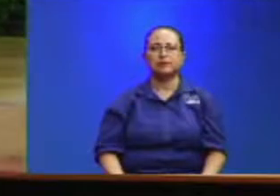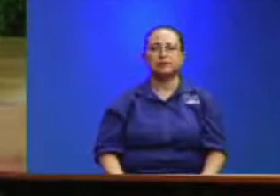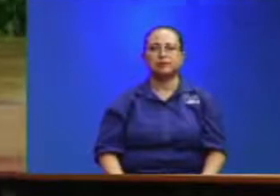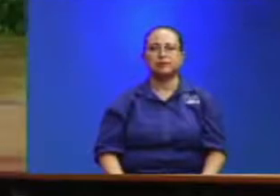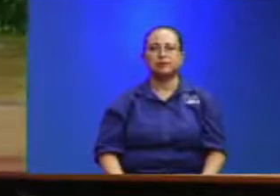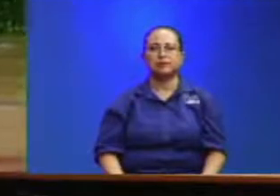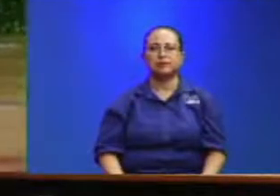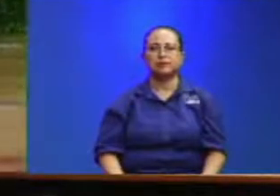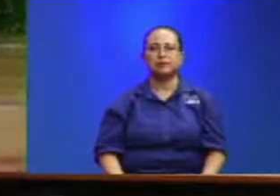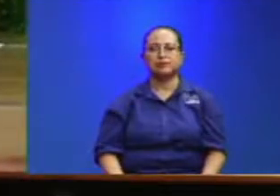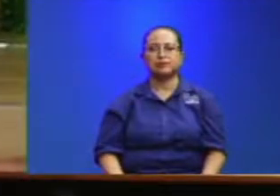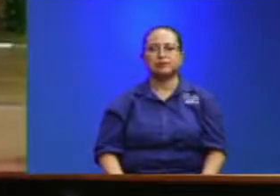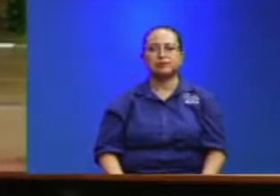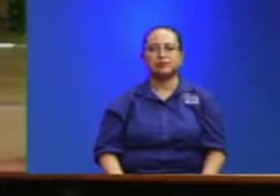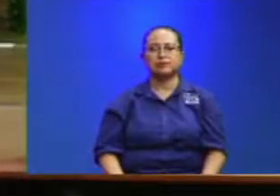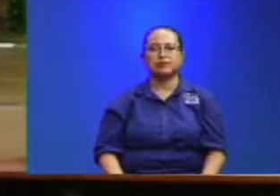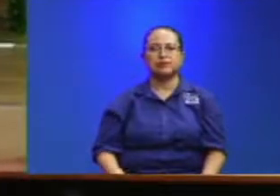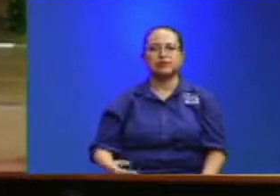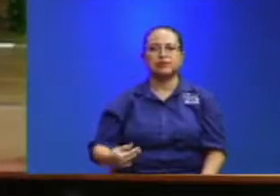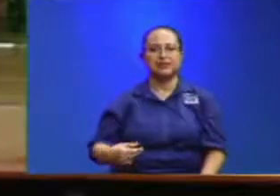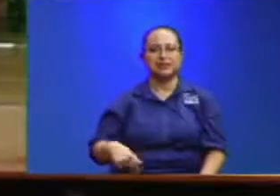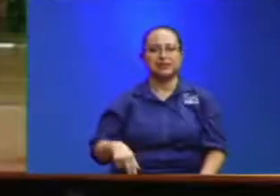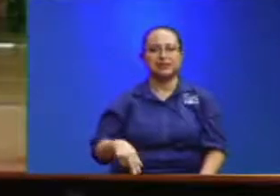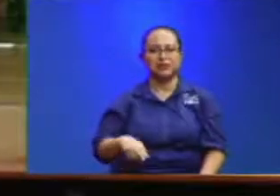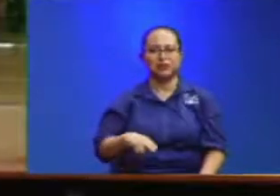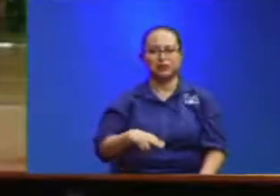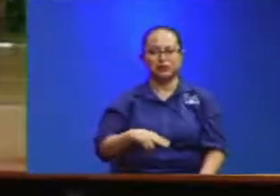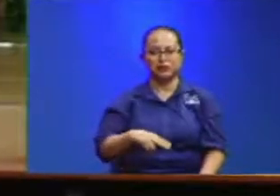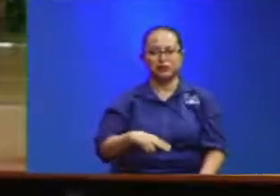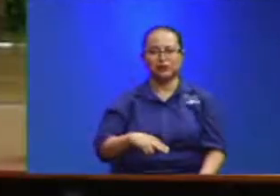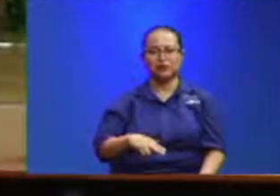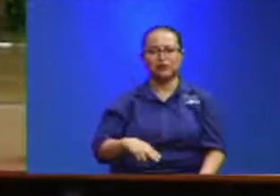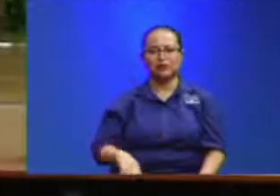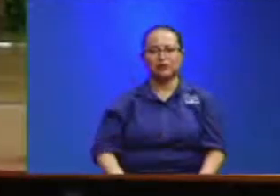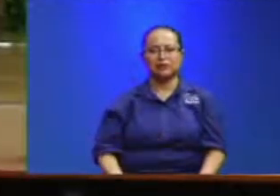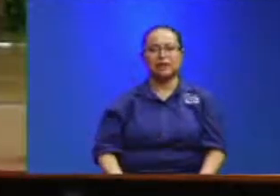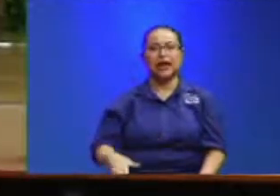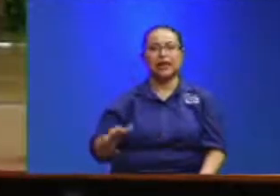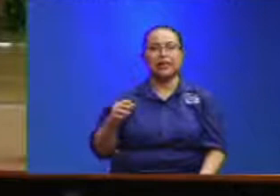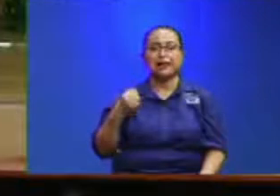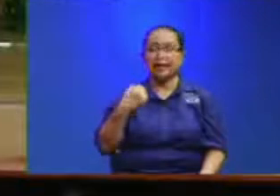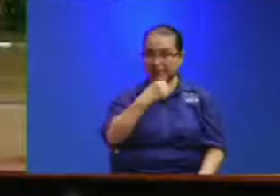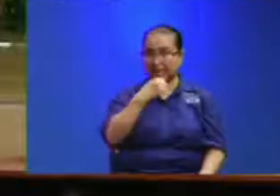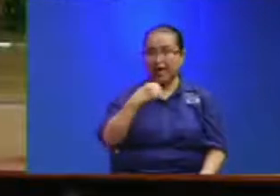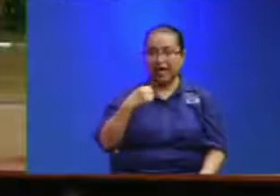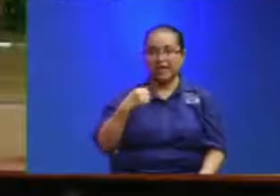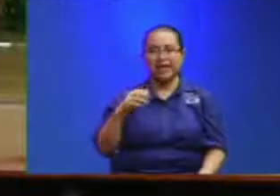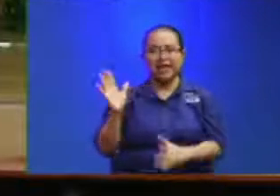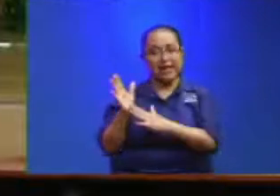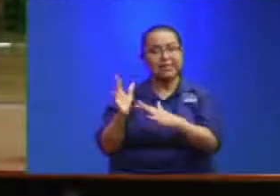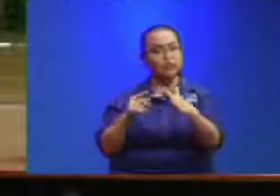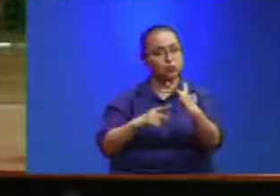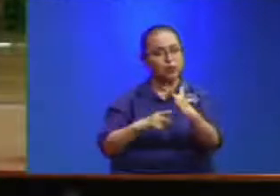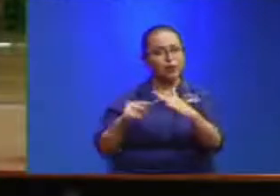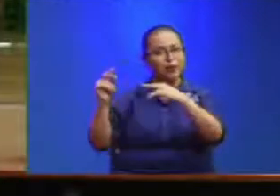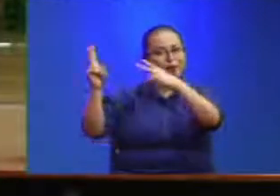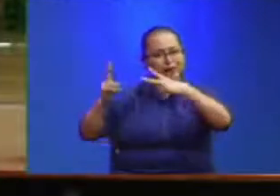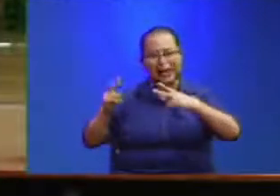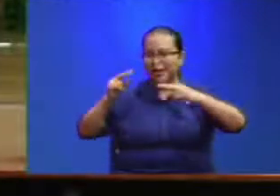porque se la podemos modificar por web por también más aquí ya su familia